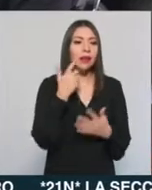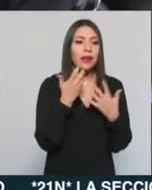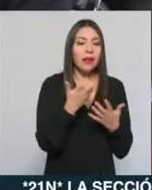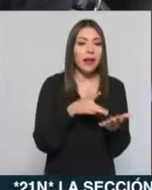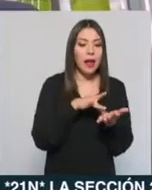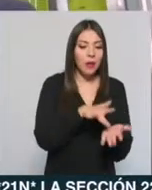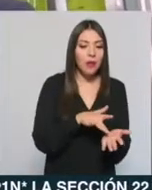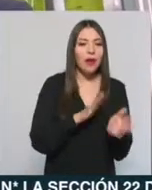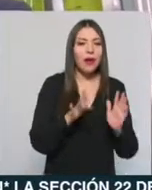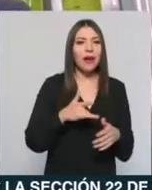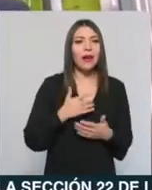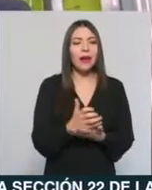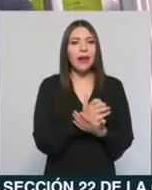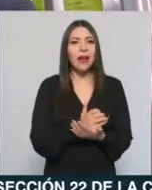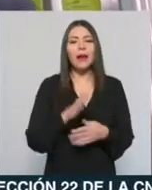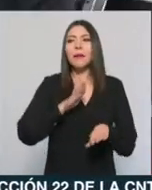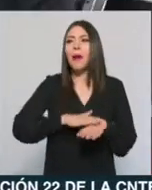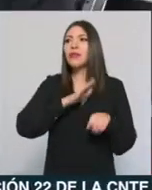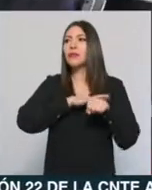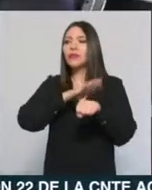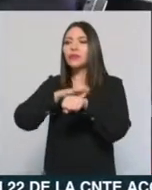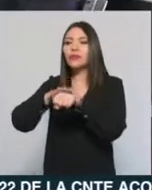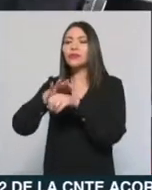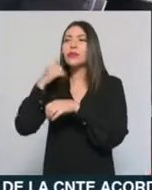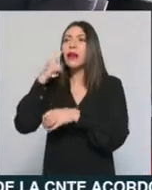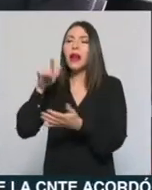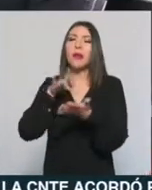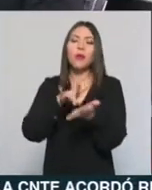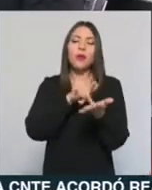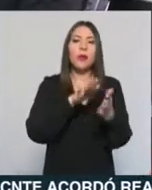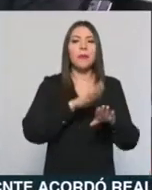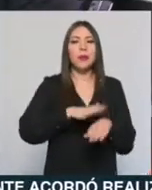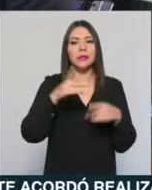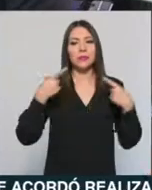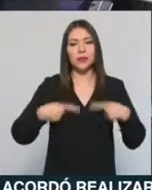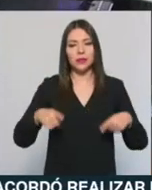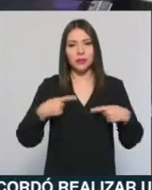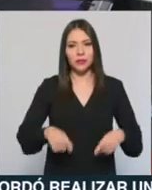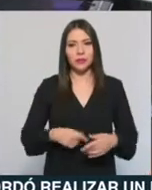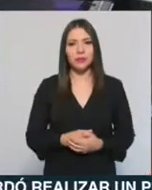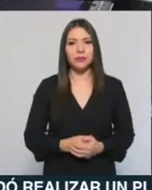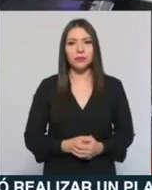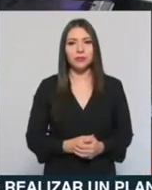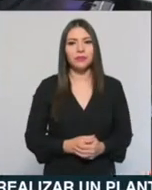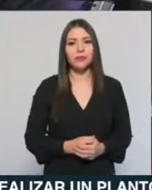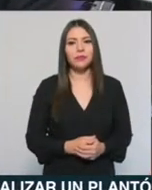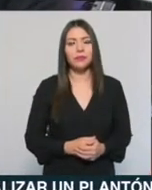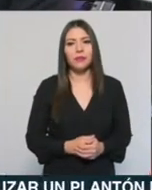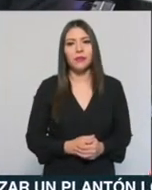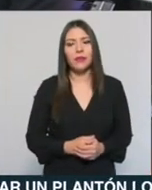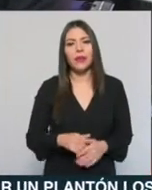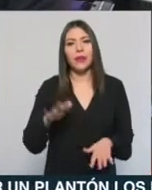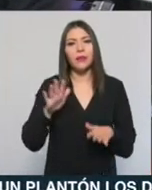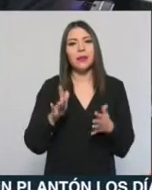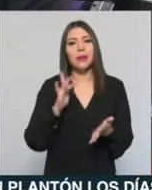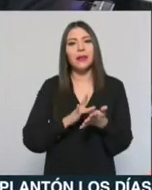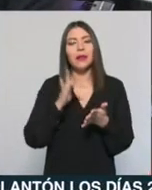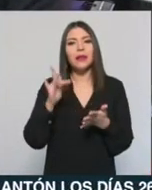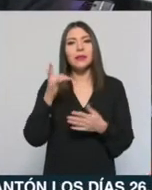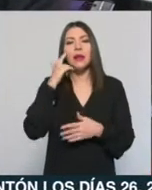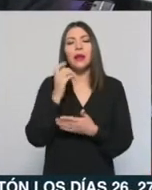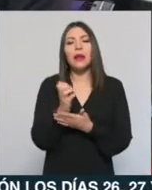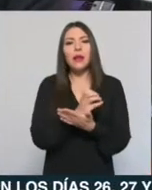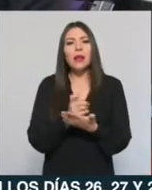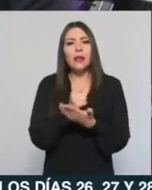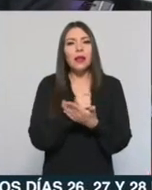¿No? A jalar a la gente. Claro. Como bien sabemos, gracias a las quimioterapias, bueno, pues lo primero que